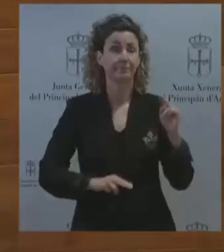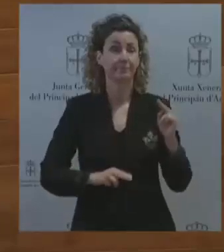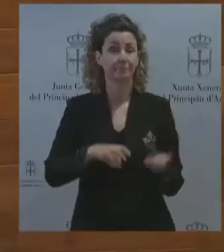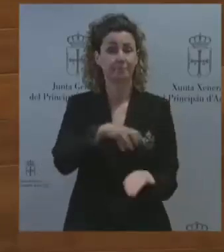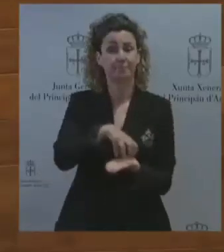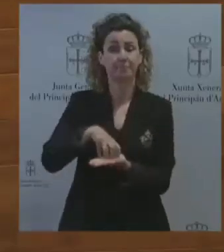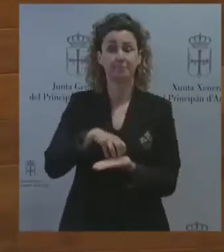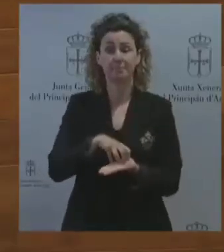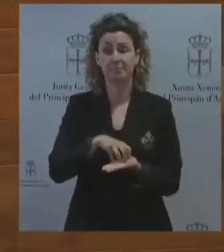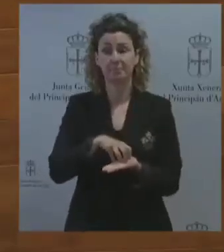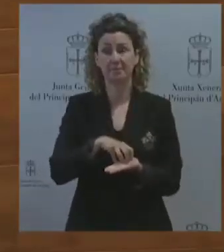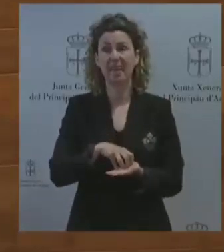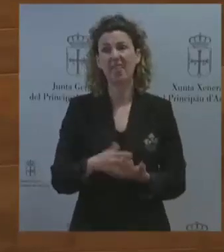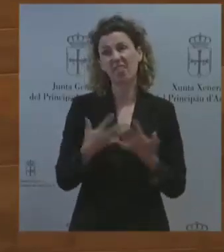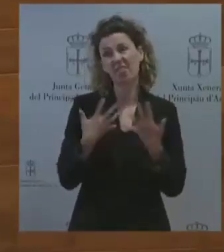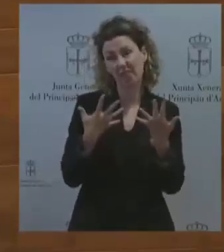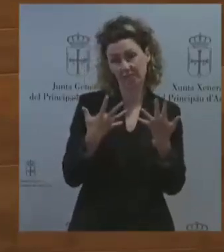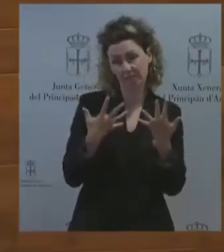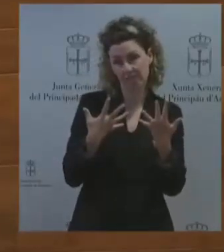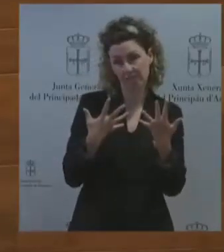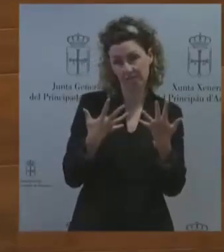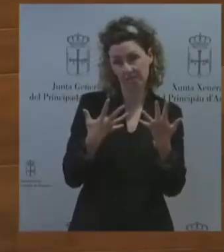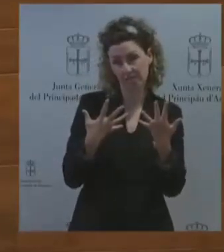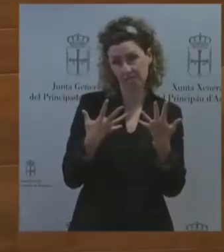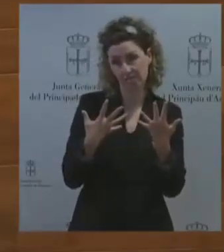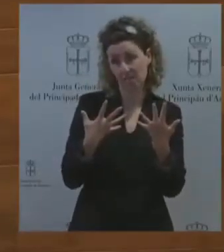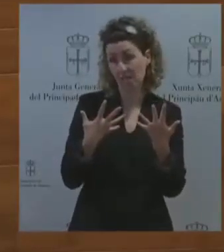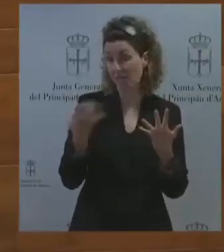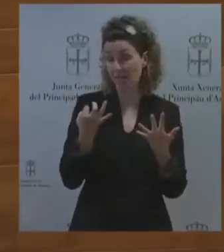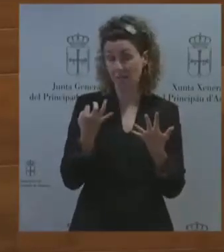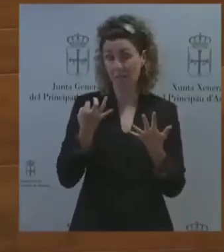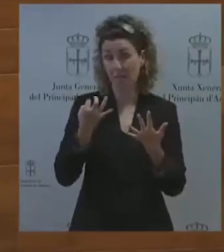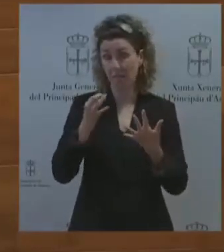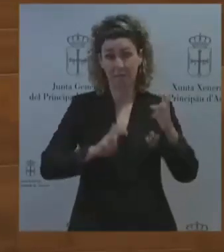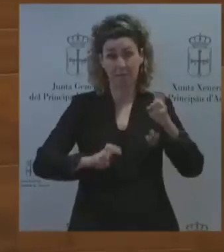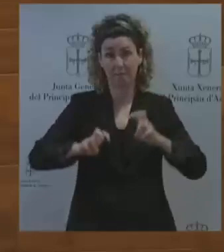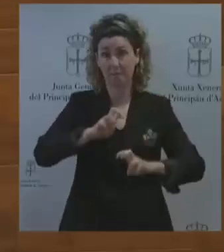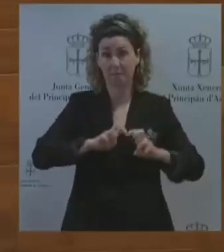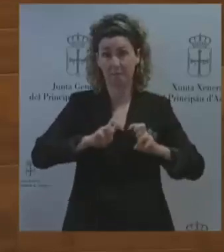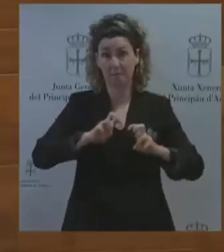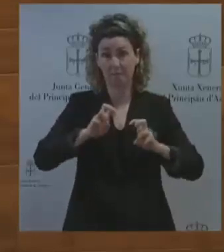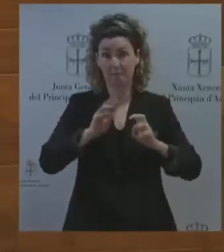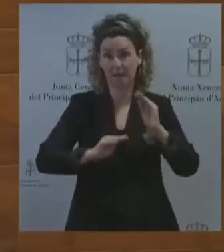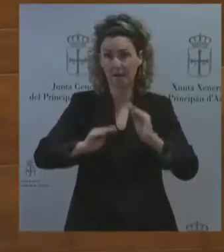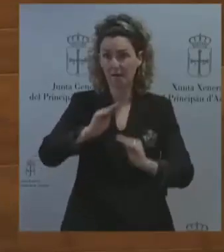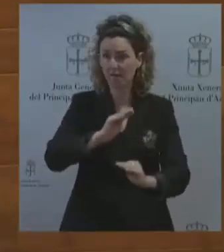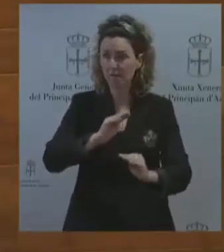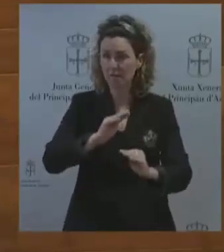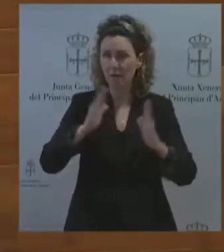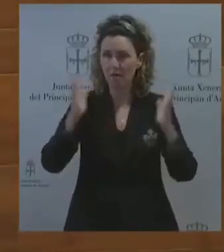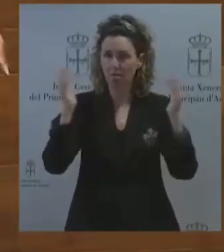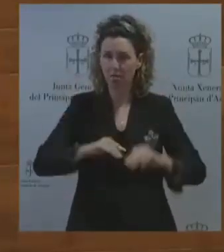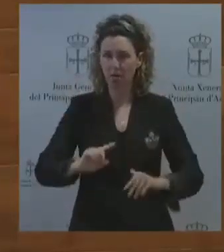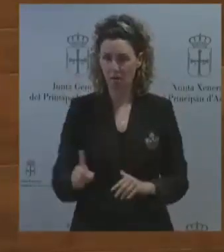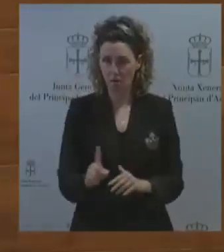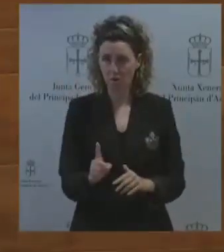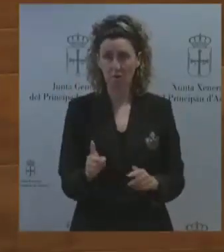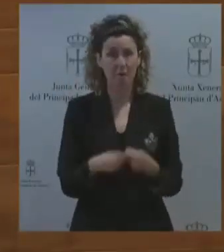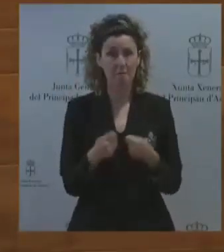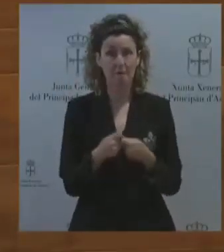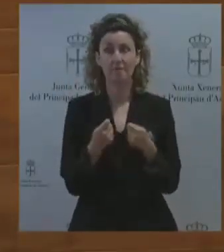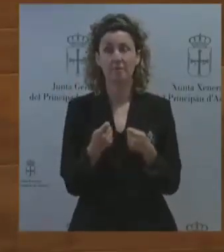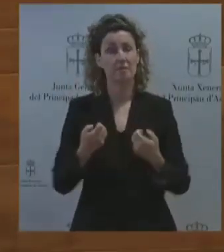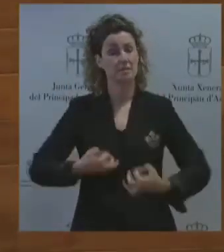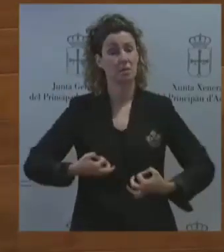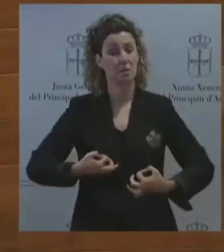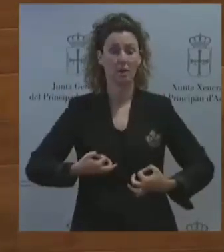que necesitan actuaciones urgentes para prevenir derrumbes, infraestructuras deficientes que ponen en peligro la seguridad de nuestros niños, mientras